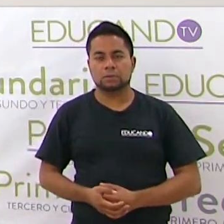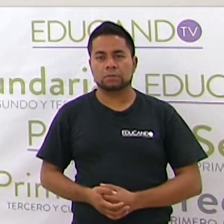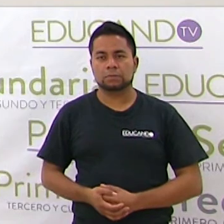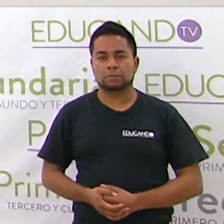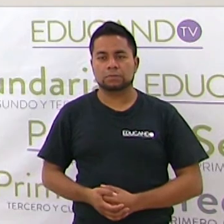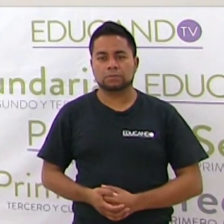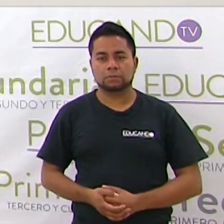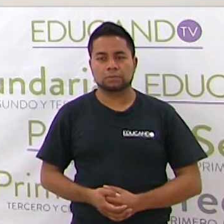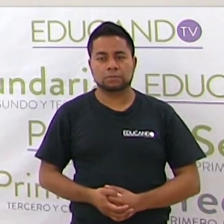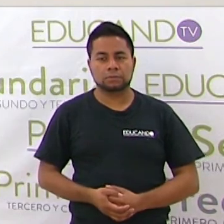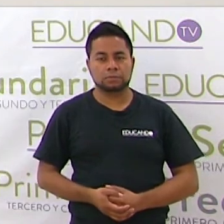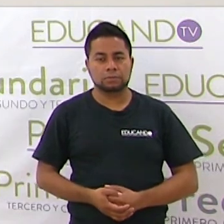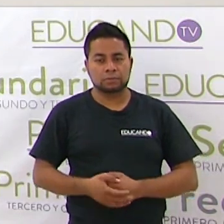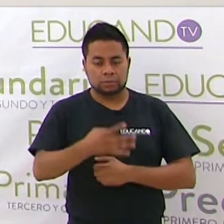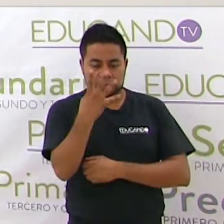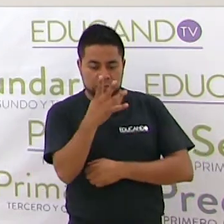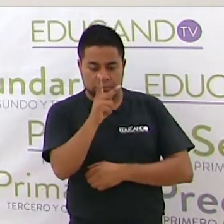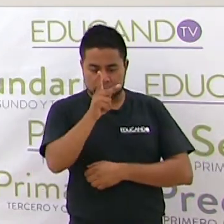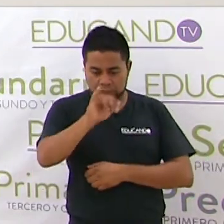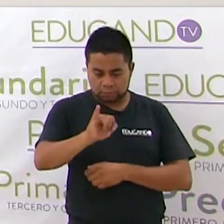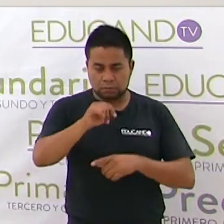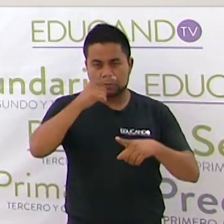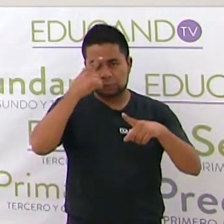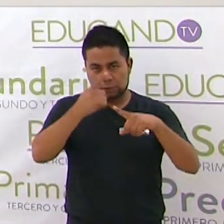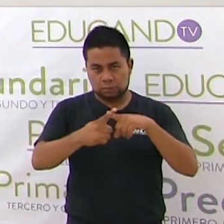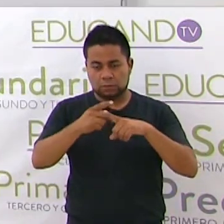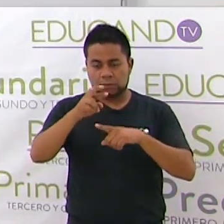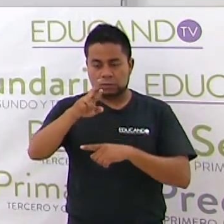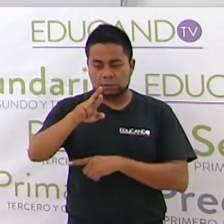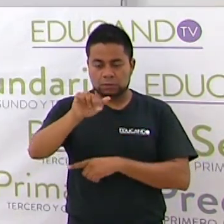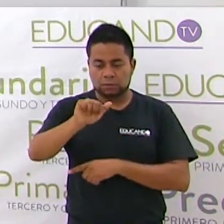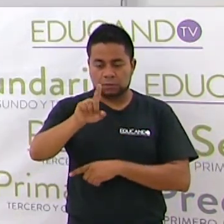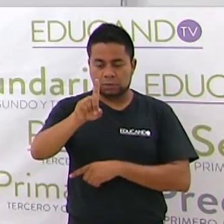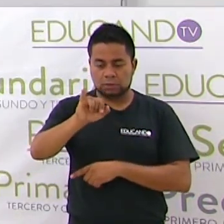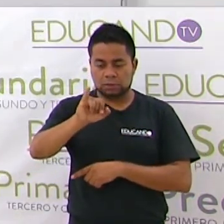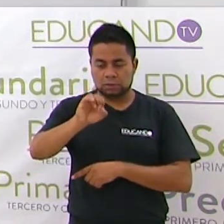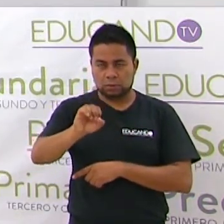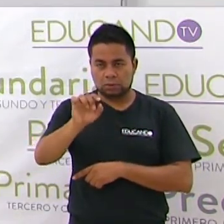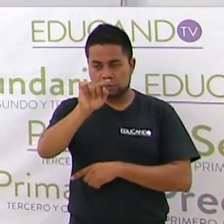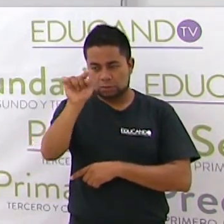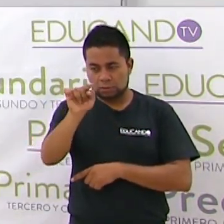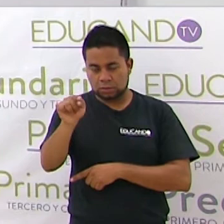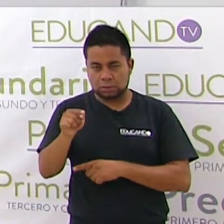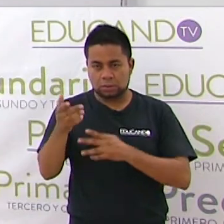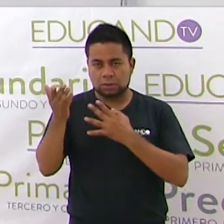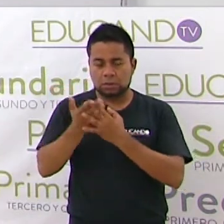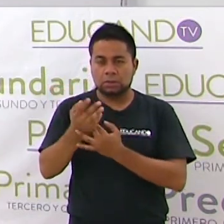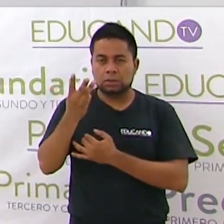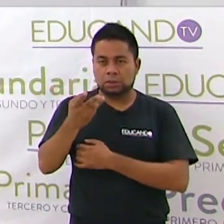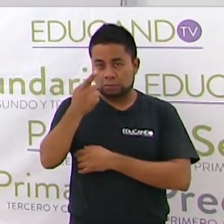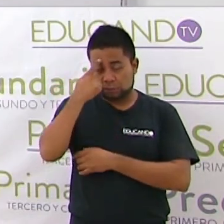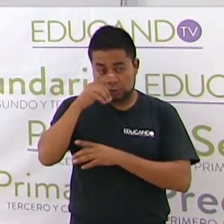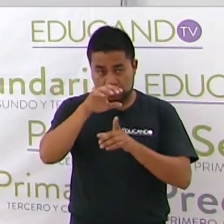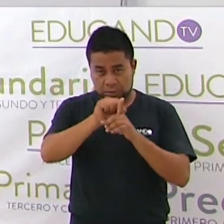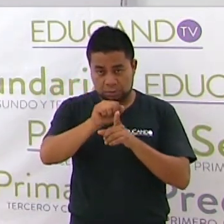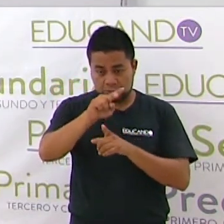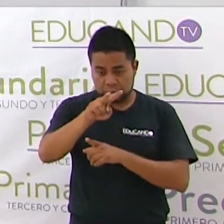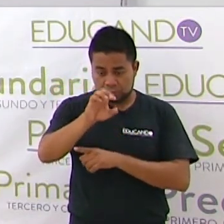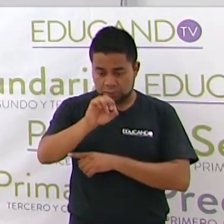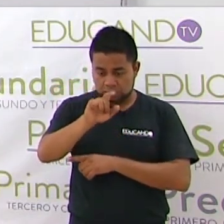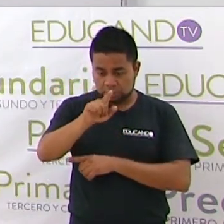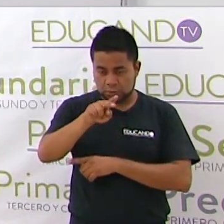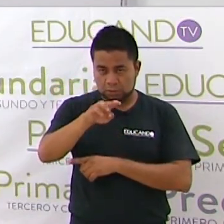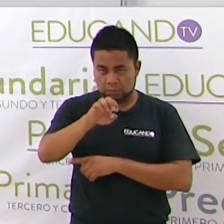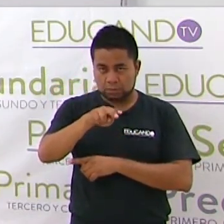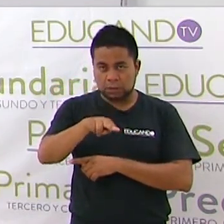4pi por radio al cúbico sobre 3. Esto es para calcular el volumen. Vamos ahora a